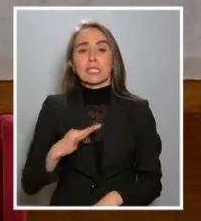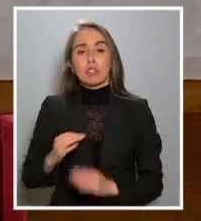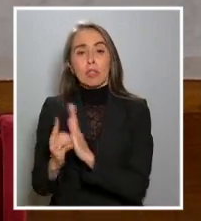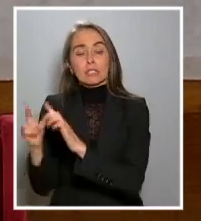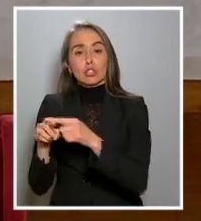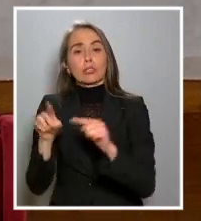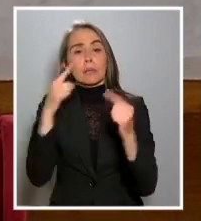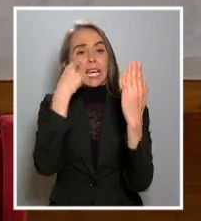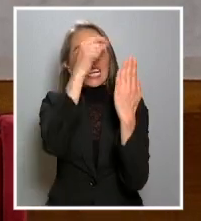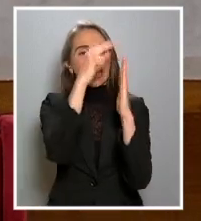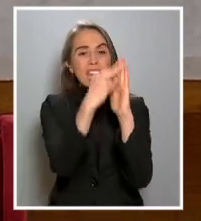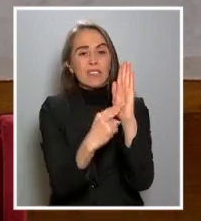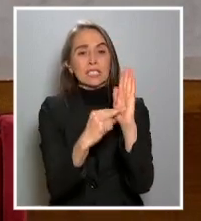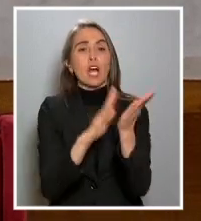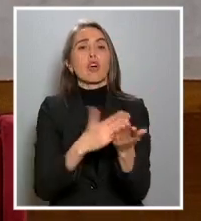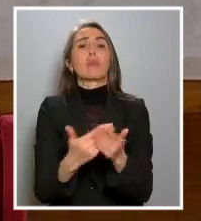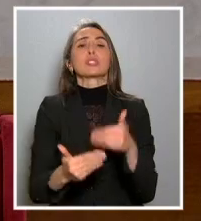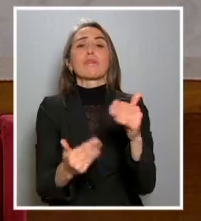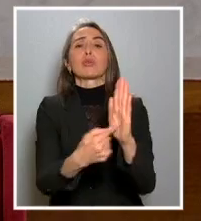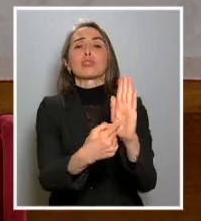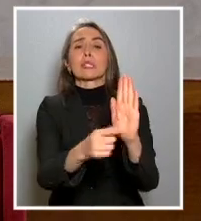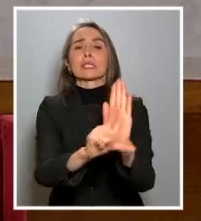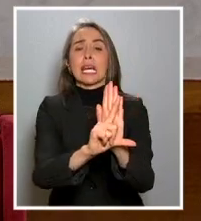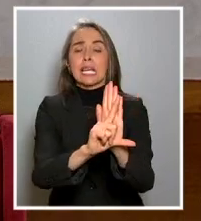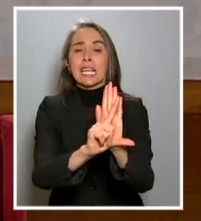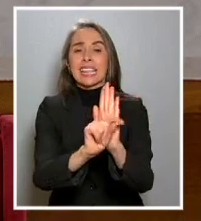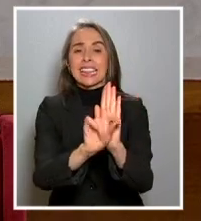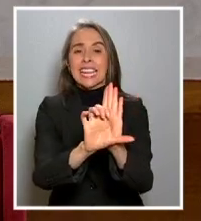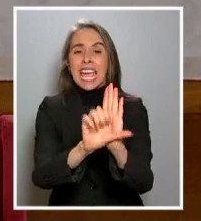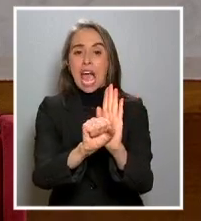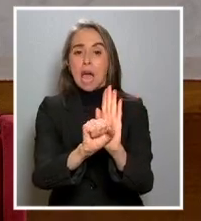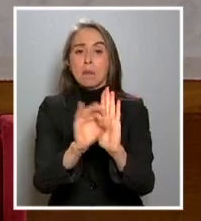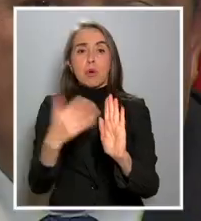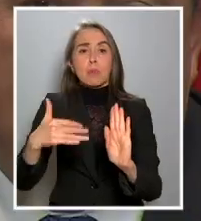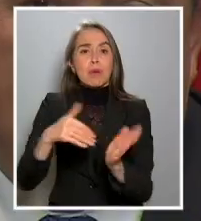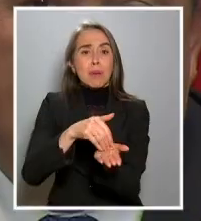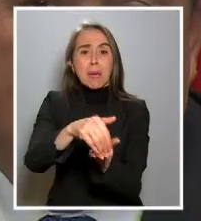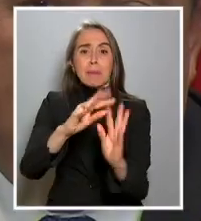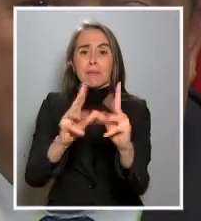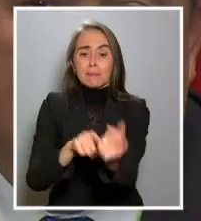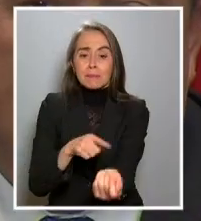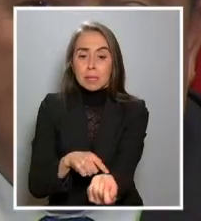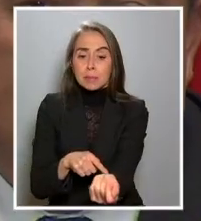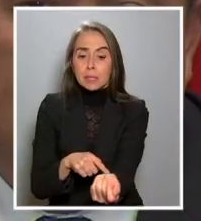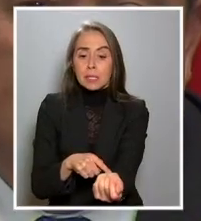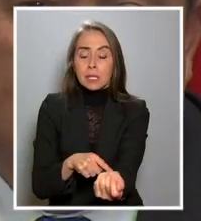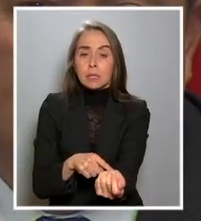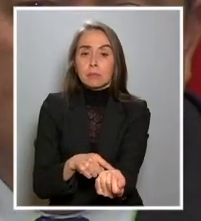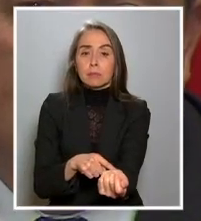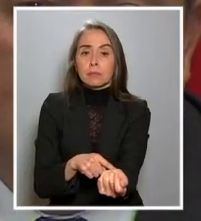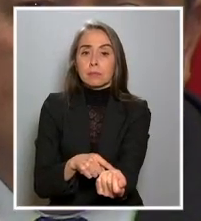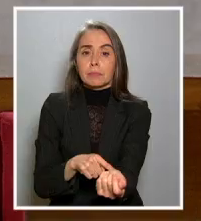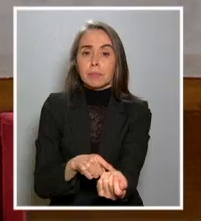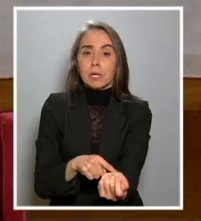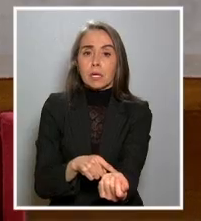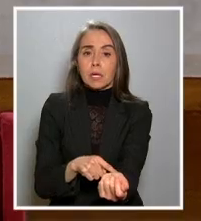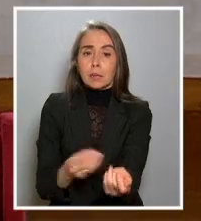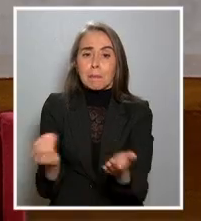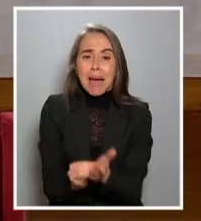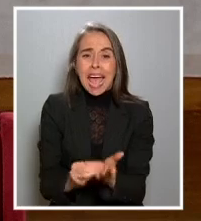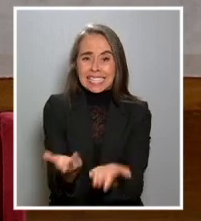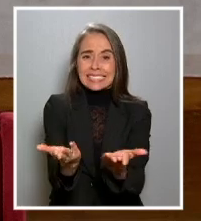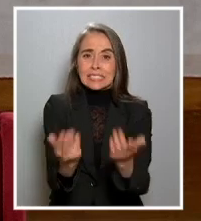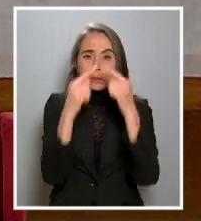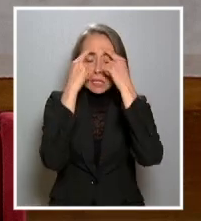a revisar en detalle el funcionamiento de esta ley que ha sido tan importante para miles de familias y a poner más